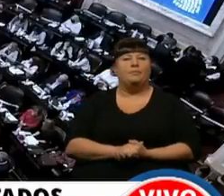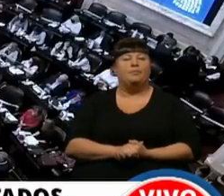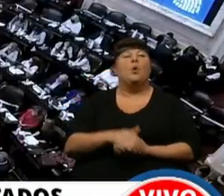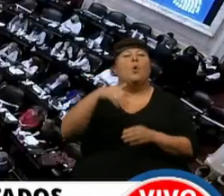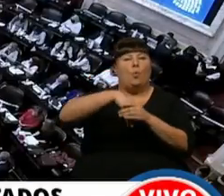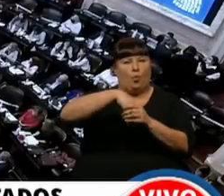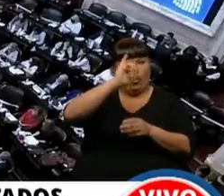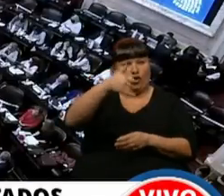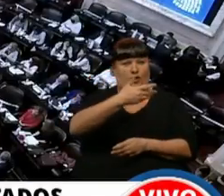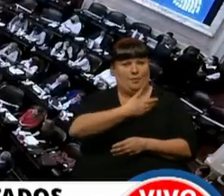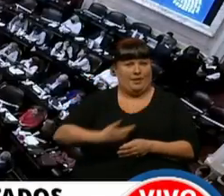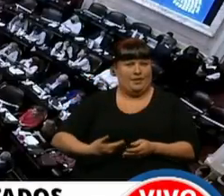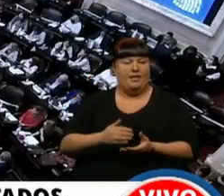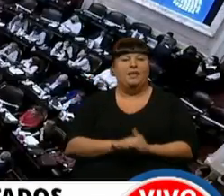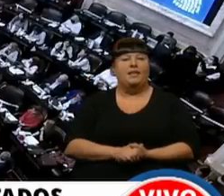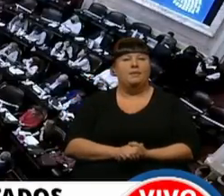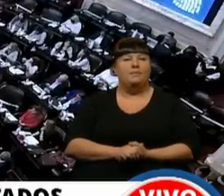afirmativo presidente